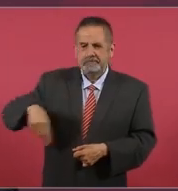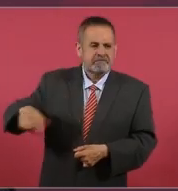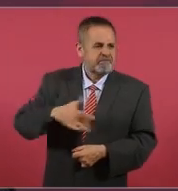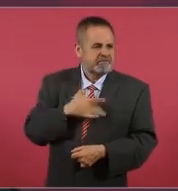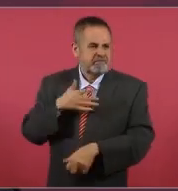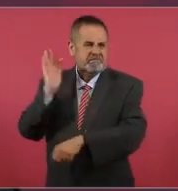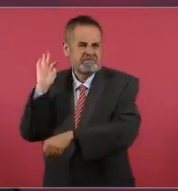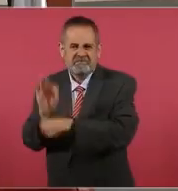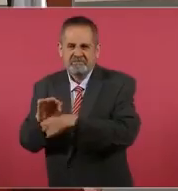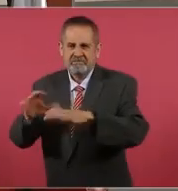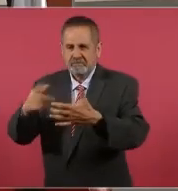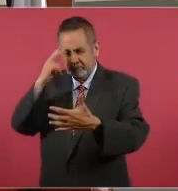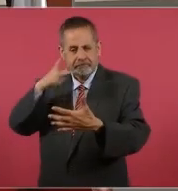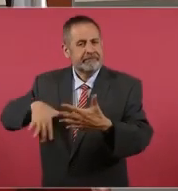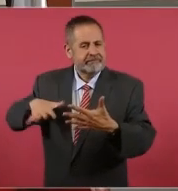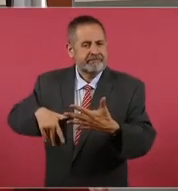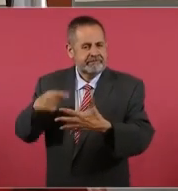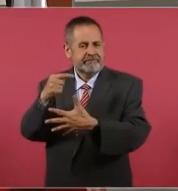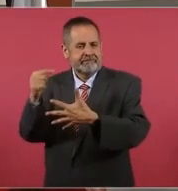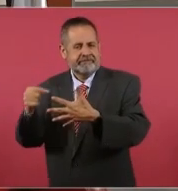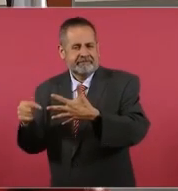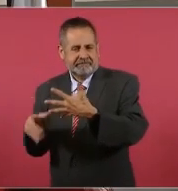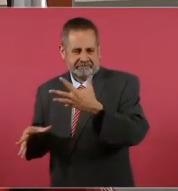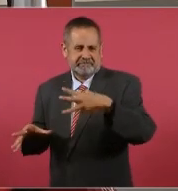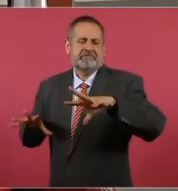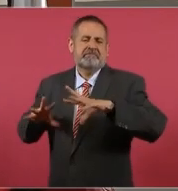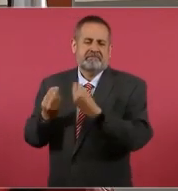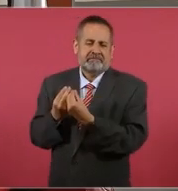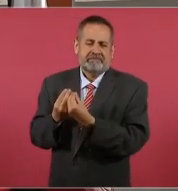¿Qué es todo esto? Claro,